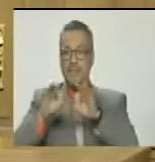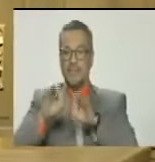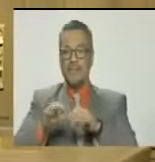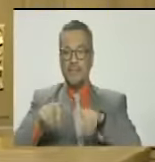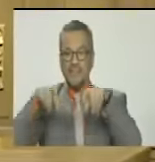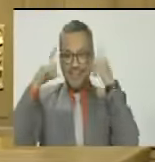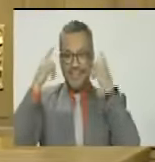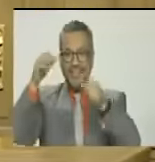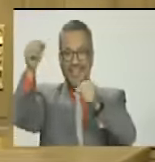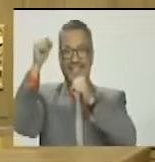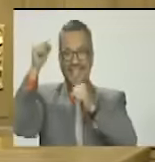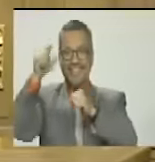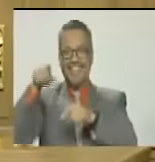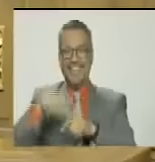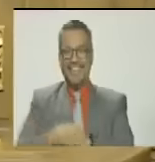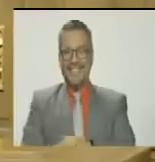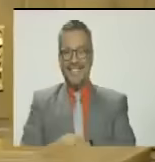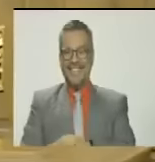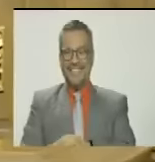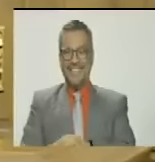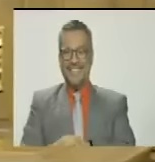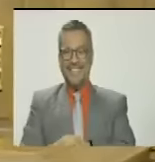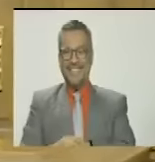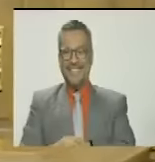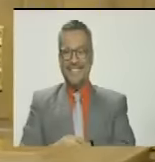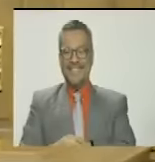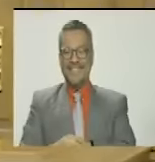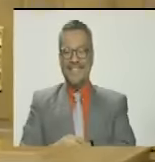los tiburones queden campeones.